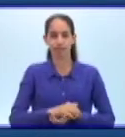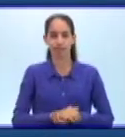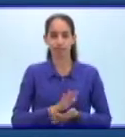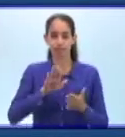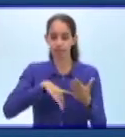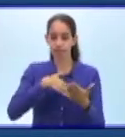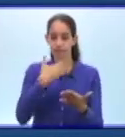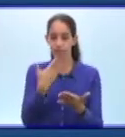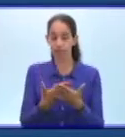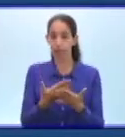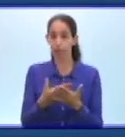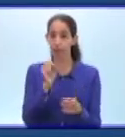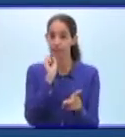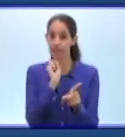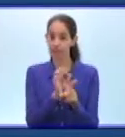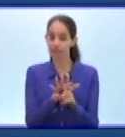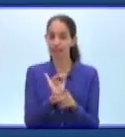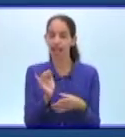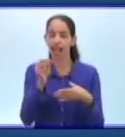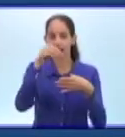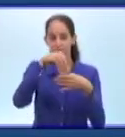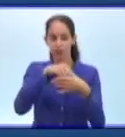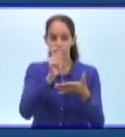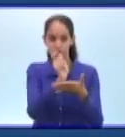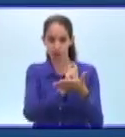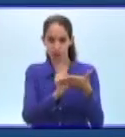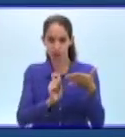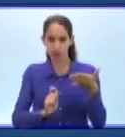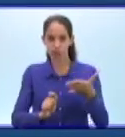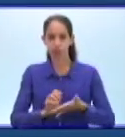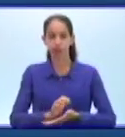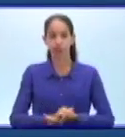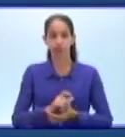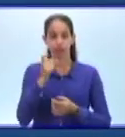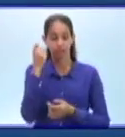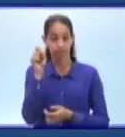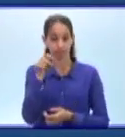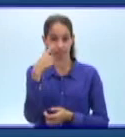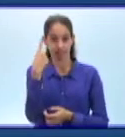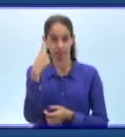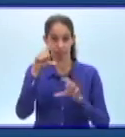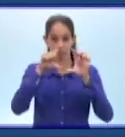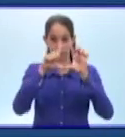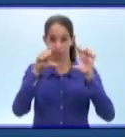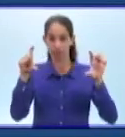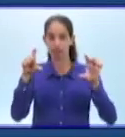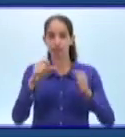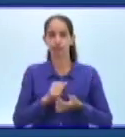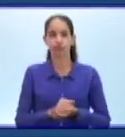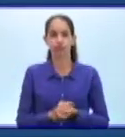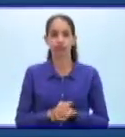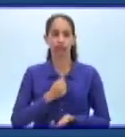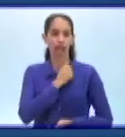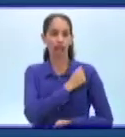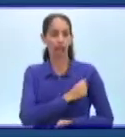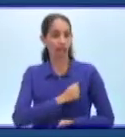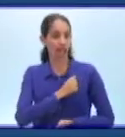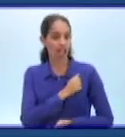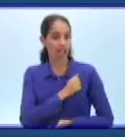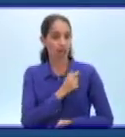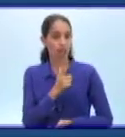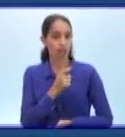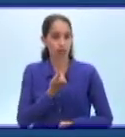Propuesta de inicio para la introducción. Esta pudiera ser, el amor de un hijo a su madre